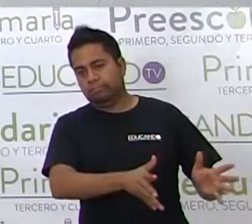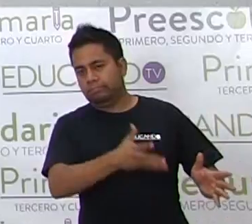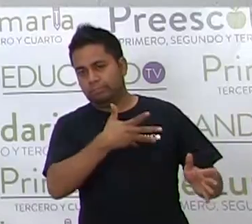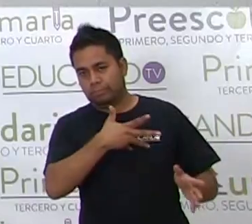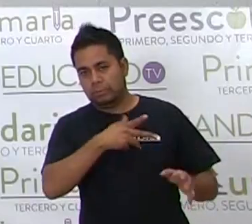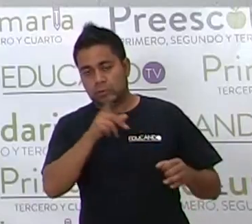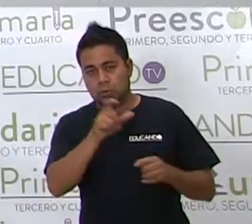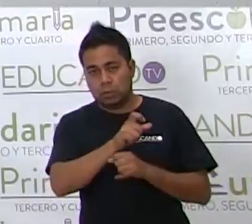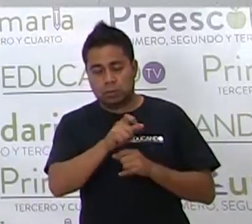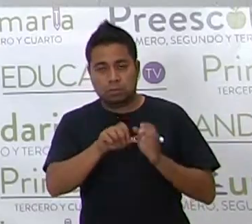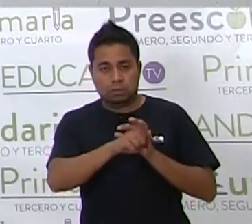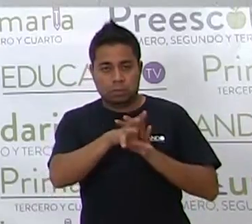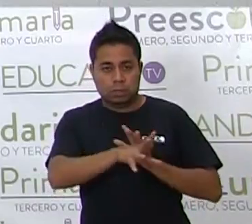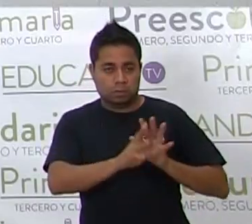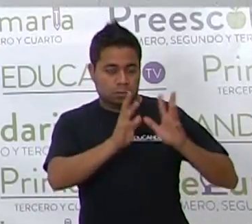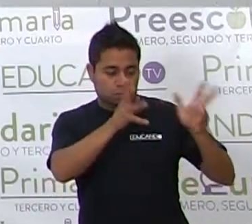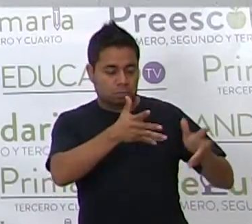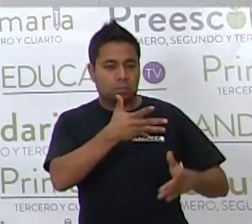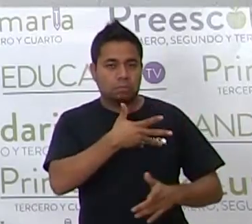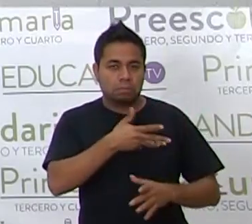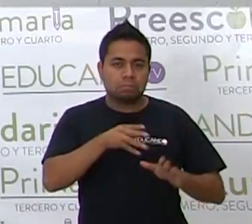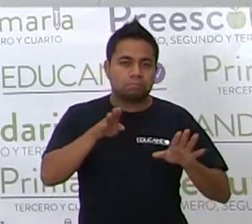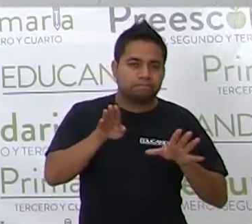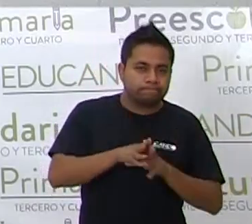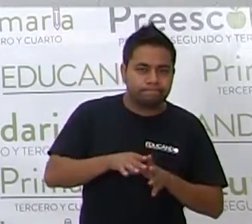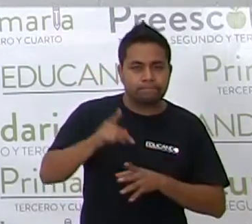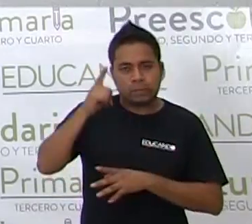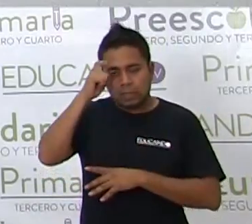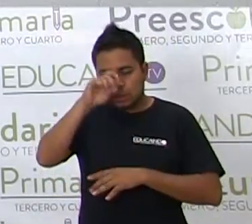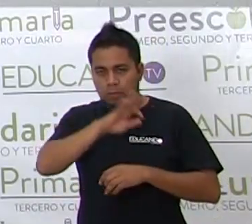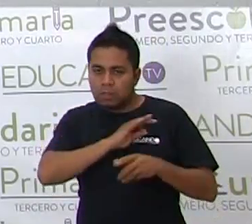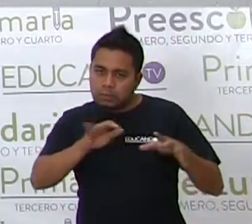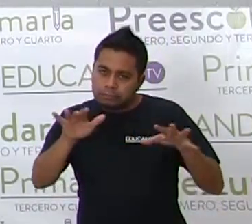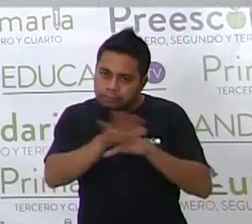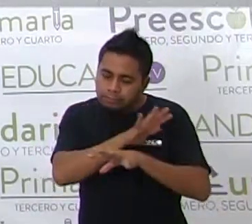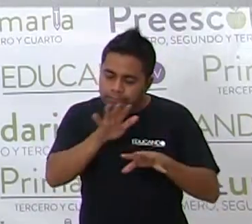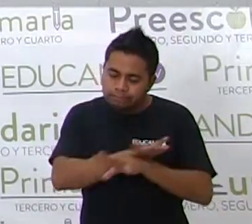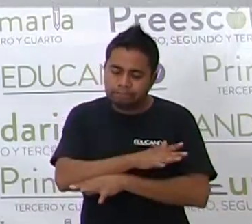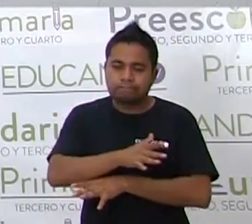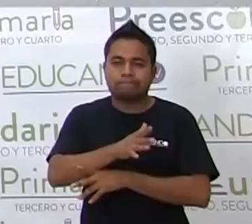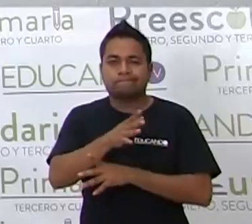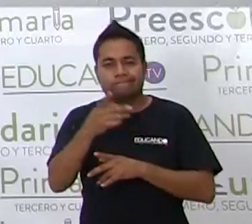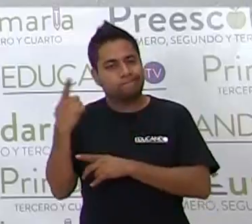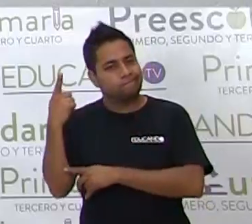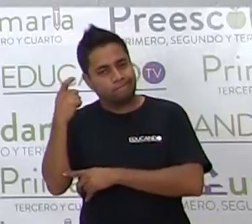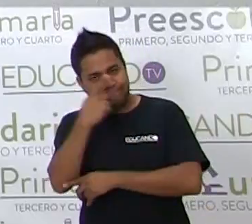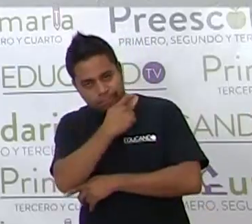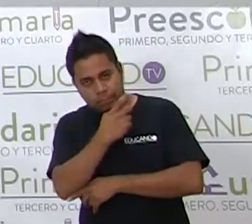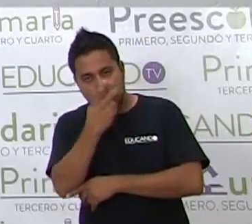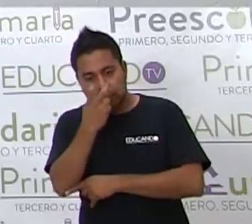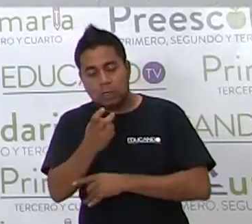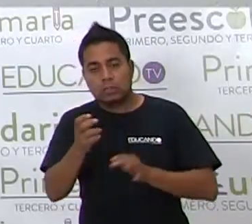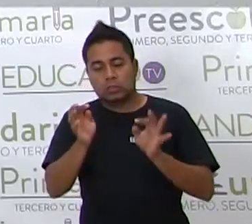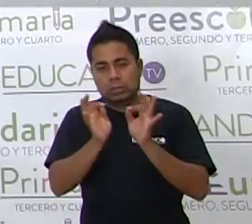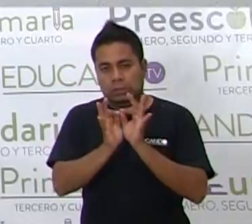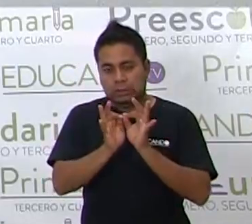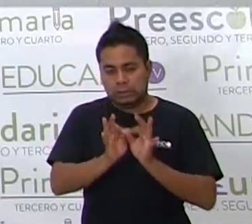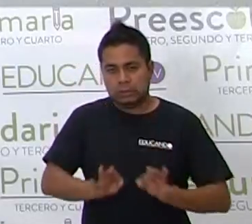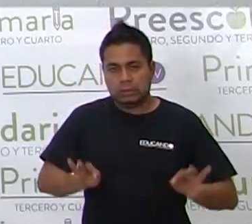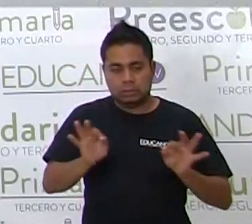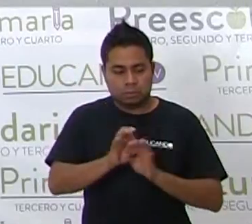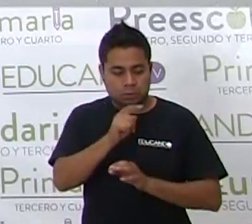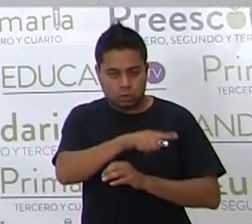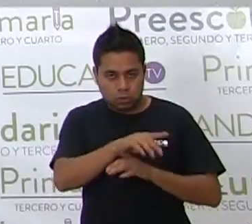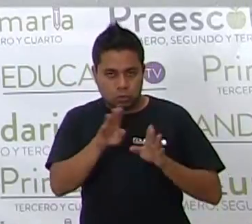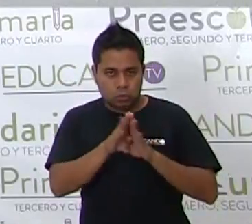cuando algo ya está escrito es muy difícil poder modificarlo. Para ello es muy importante verificar